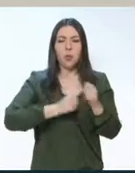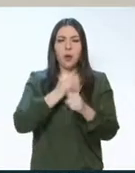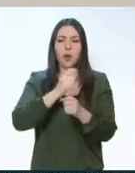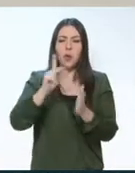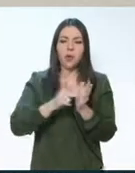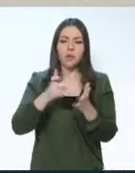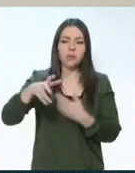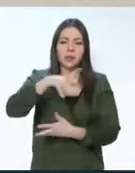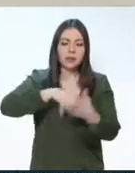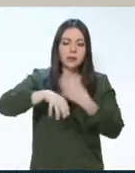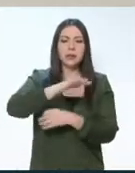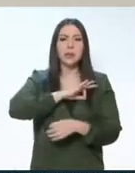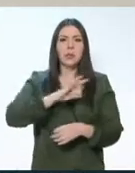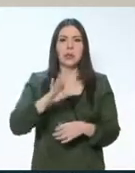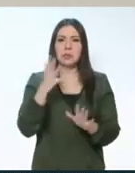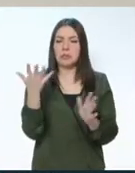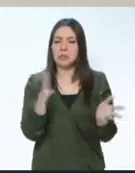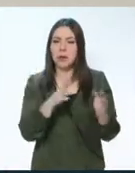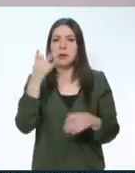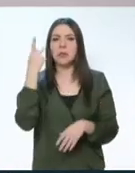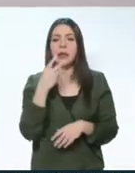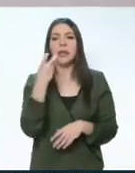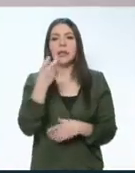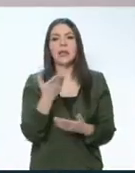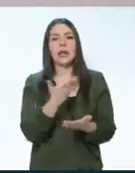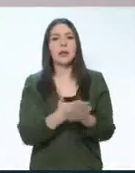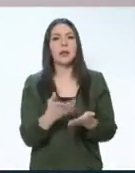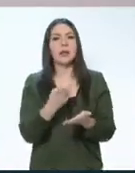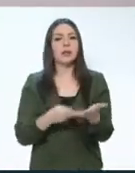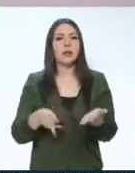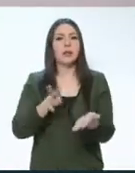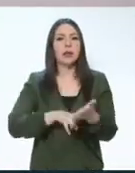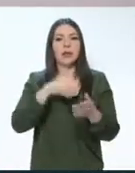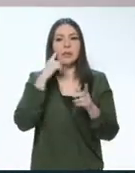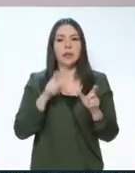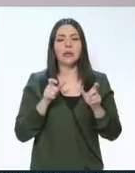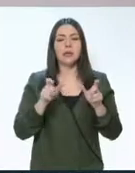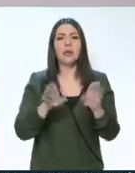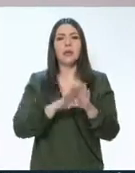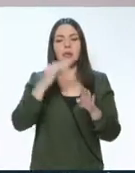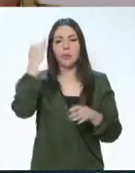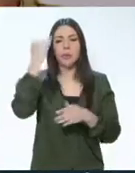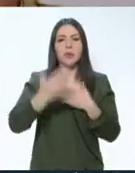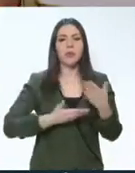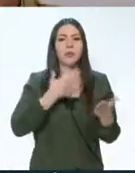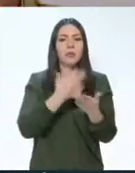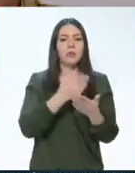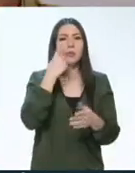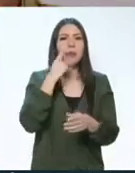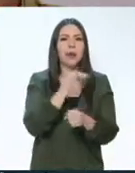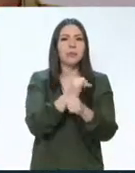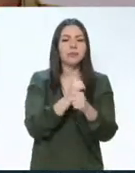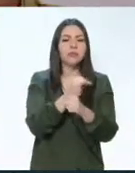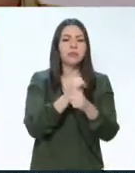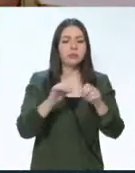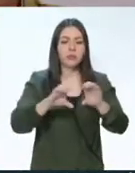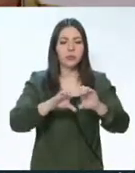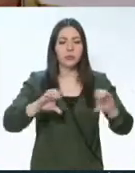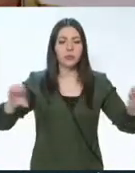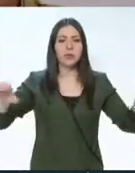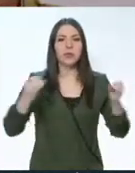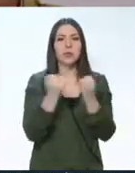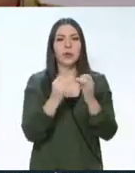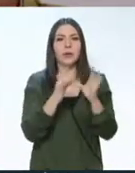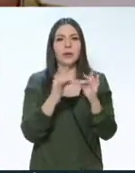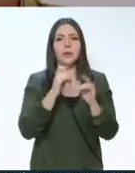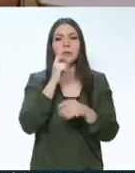que va acompañada de una estrategia de seguridad. En la presentación de la solución de monitoreo de ductos con múltiples sistemas acústicos, se mencionó que